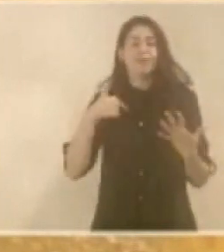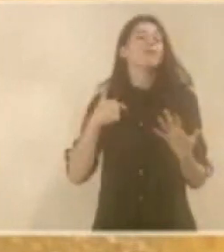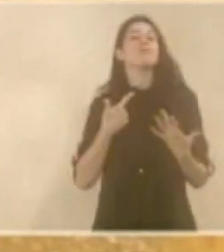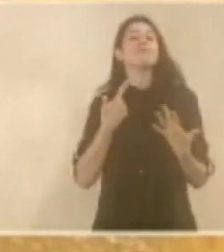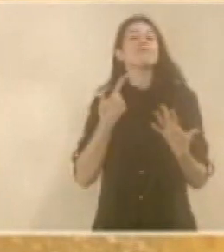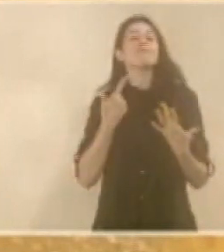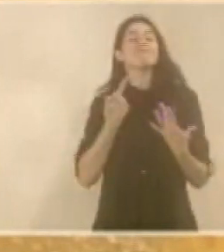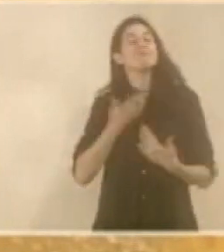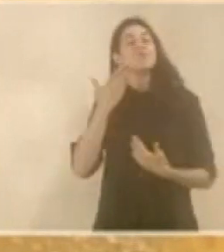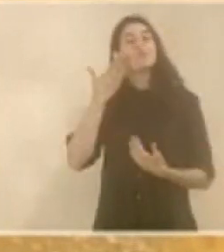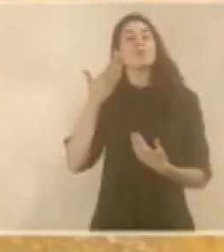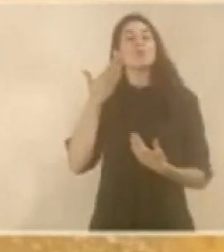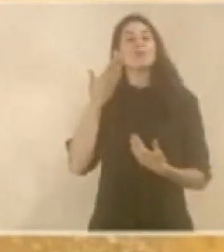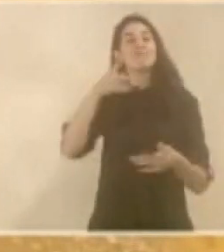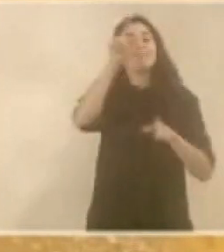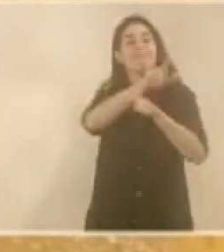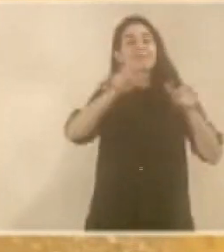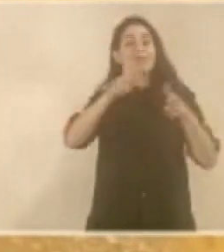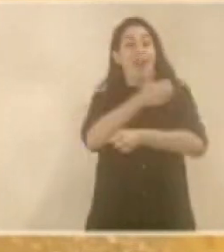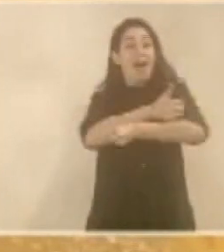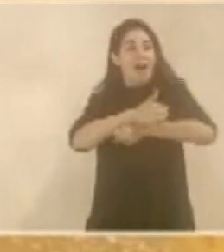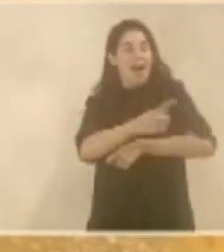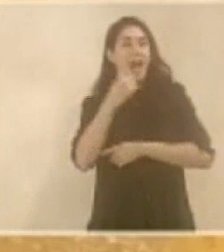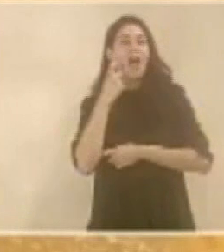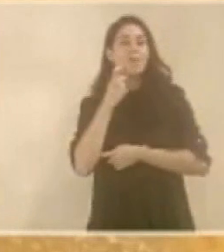orgulloso de que los almerienses mantengamos vivo el recordatorio